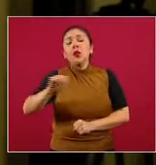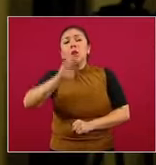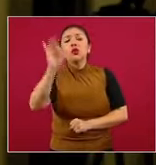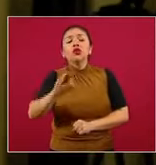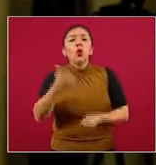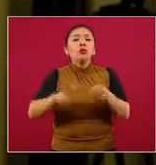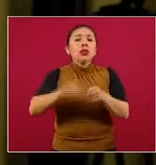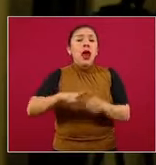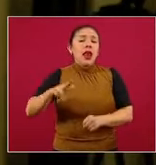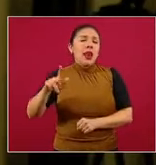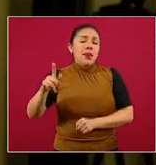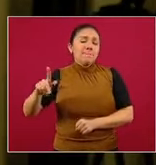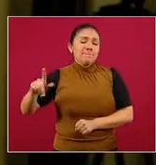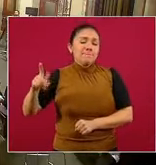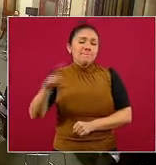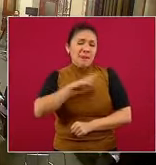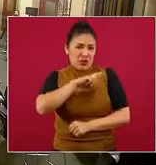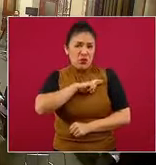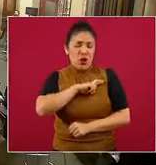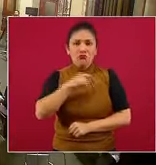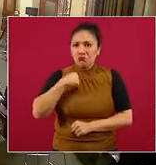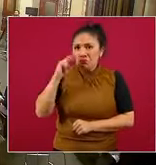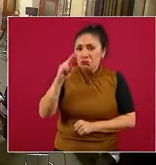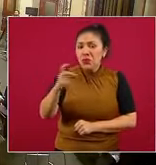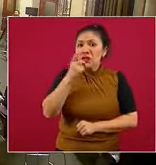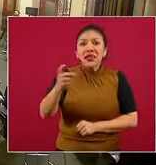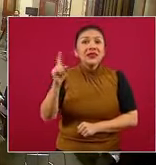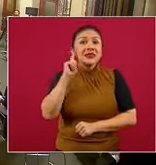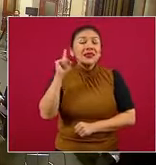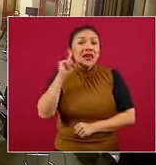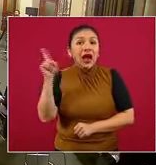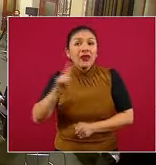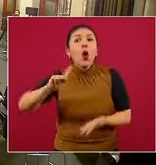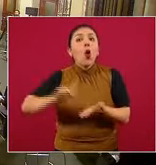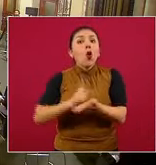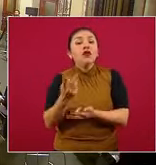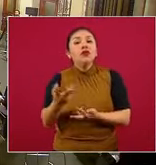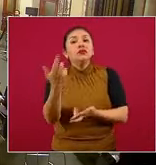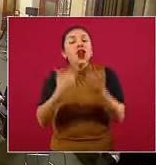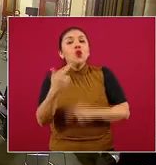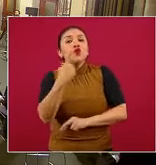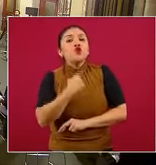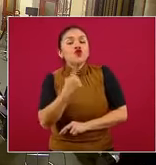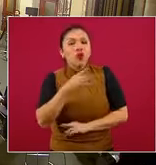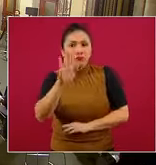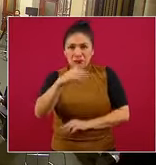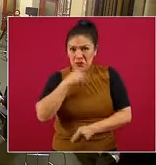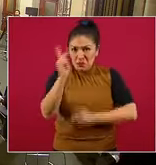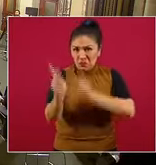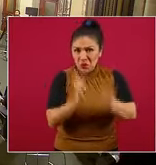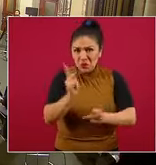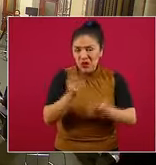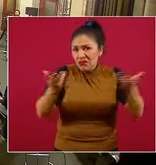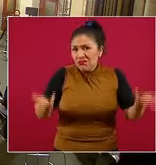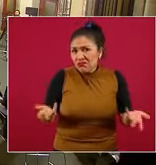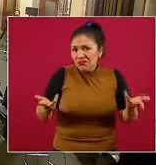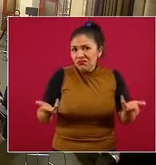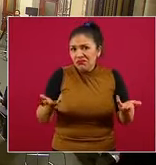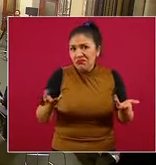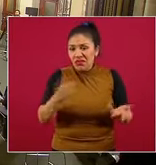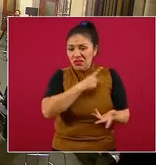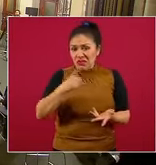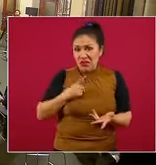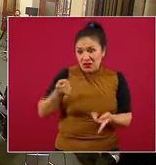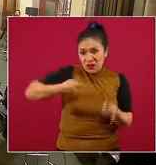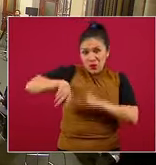hospitales privados. Vi con atención que Zacatecas volvió a rojo. La pregunta es: ¿qué tanto nos tenemos que